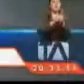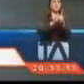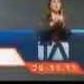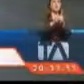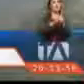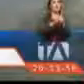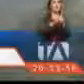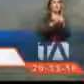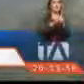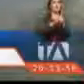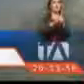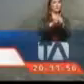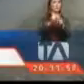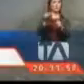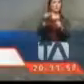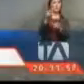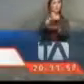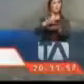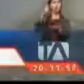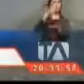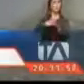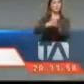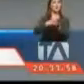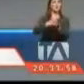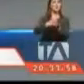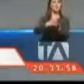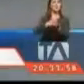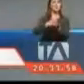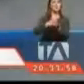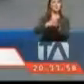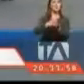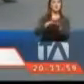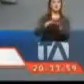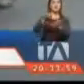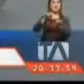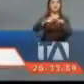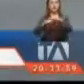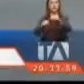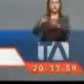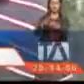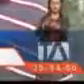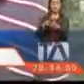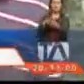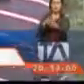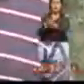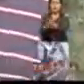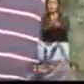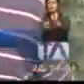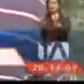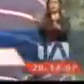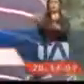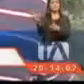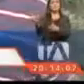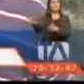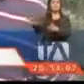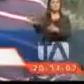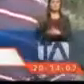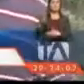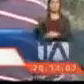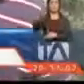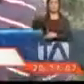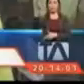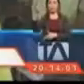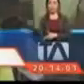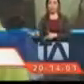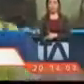perdió pista, según testigos, por evitar chocar con una moto que también circulaba por este lugar. Por no atropellarlo, no matarlo, ellos